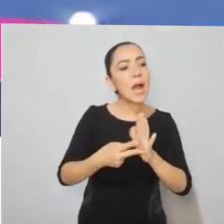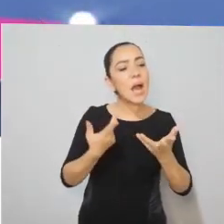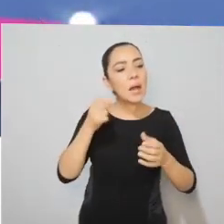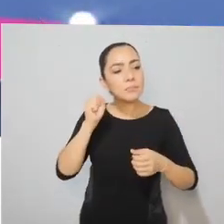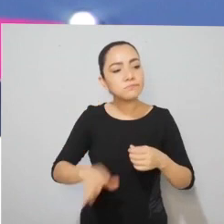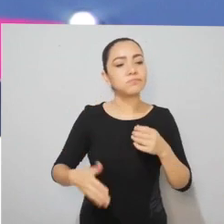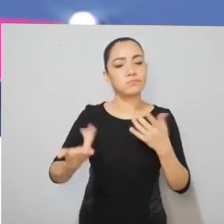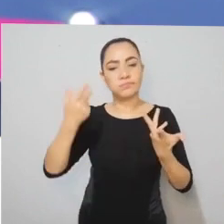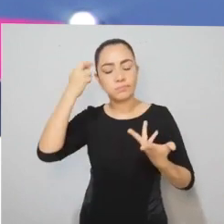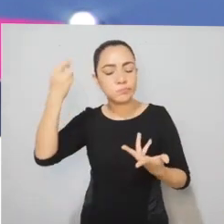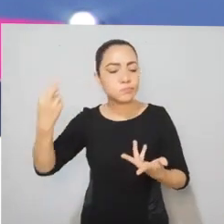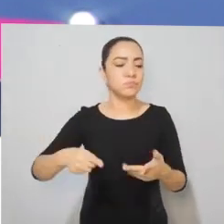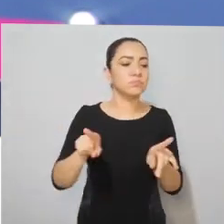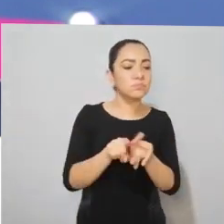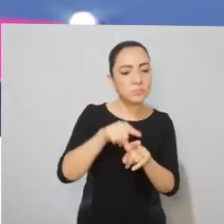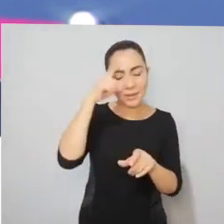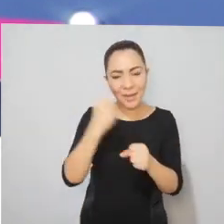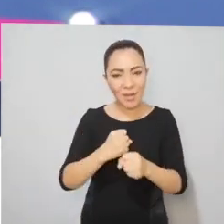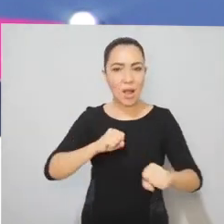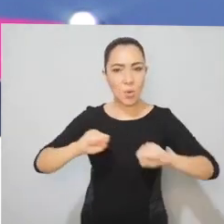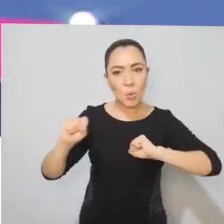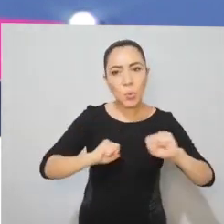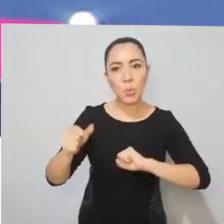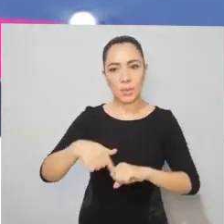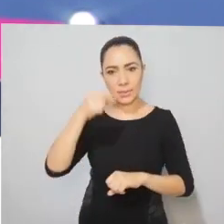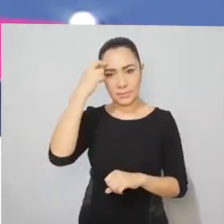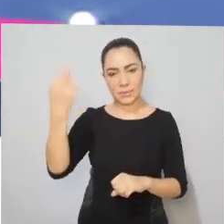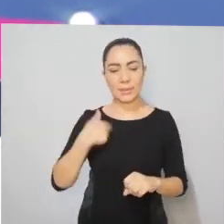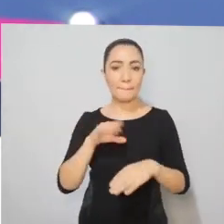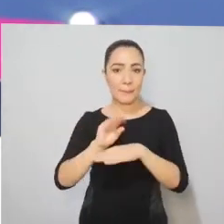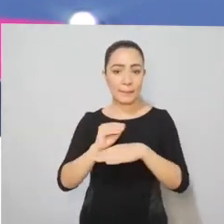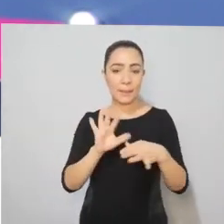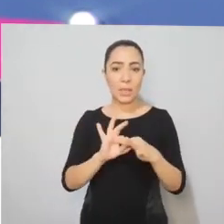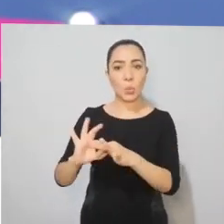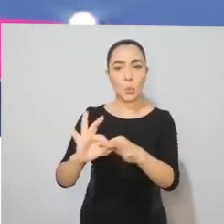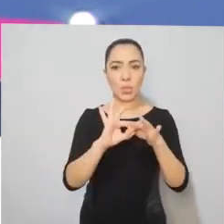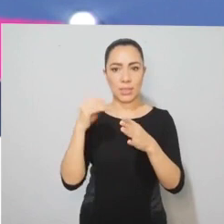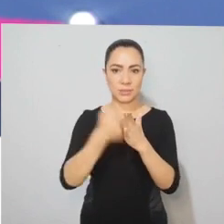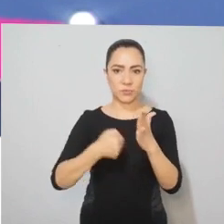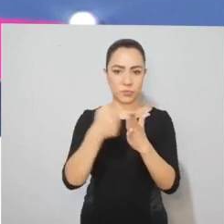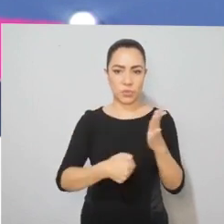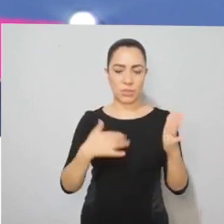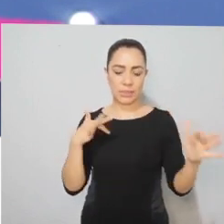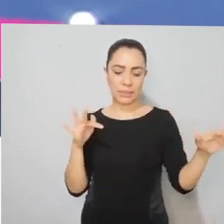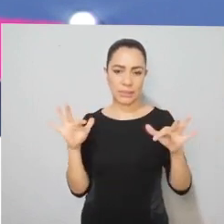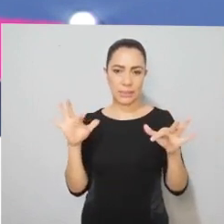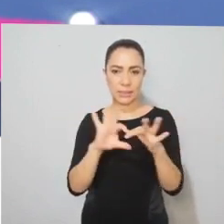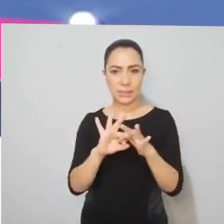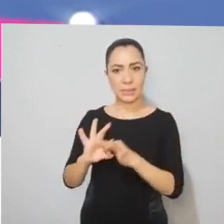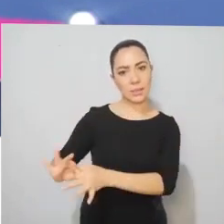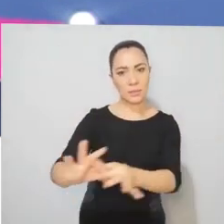Actividades académicas como los congresos permiten unir esfuerzos y hacer alianzas encaminados